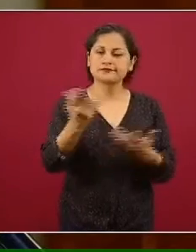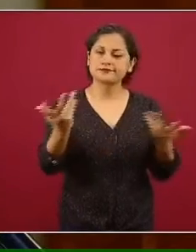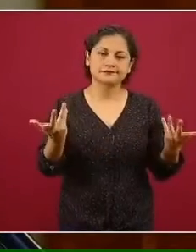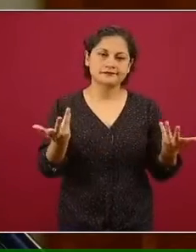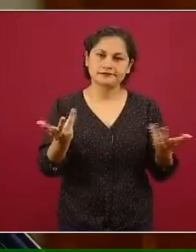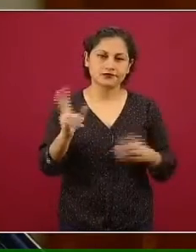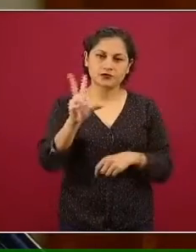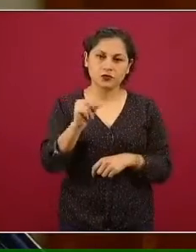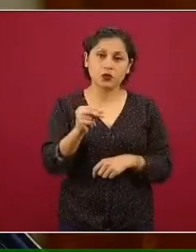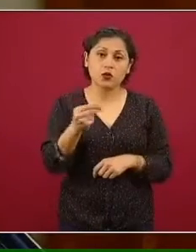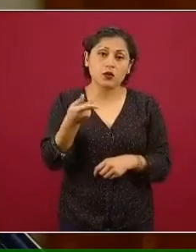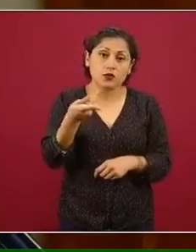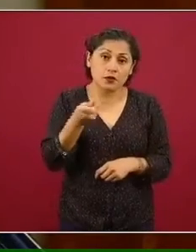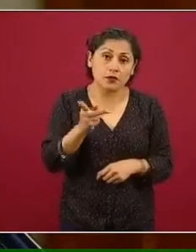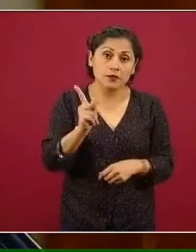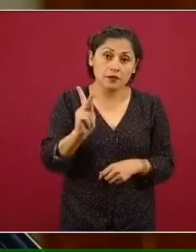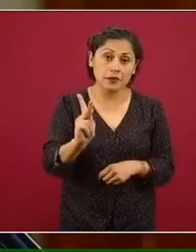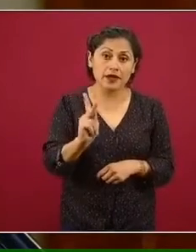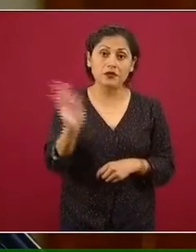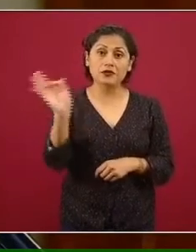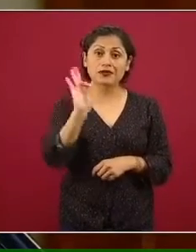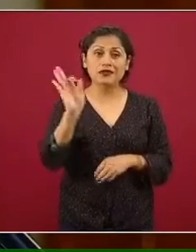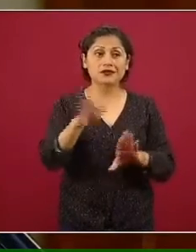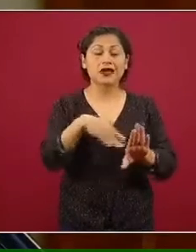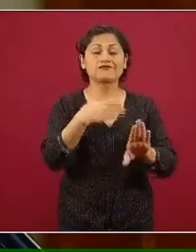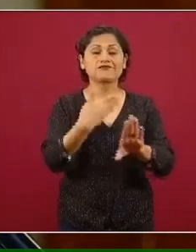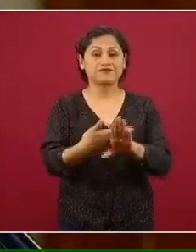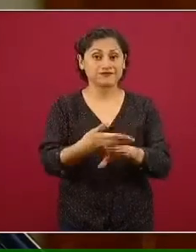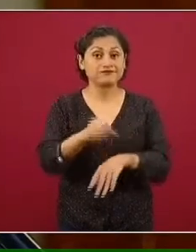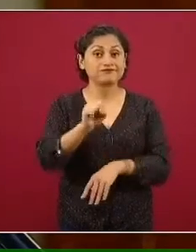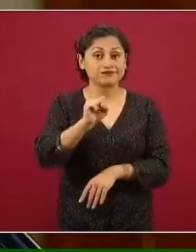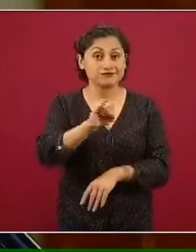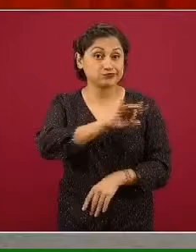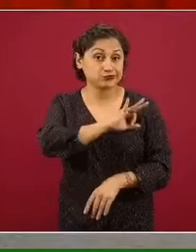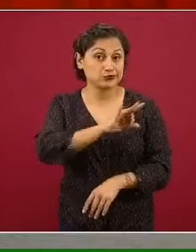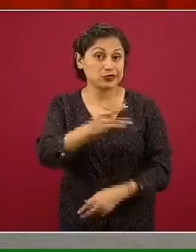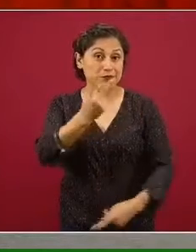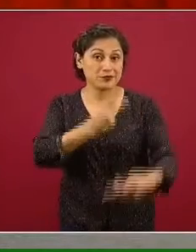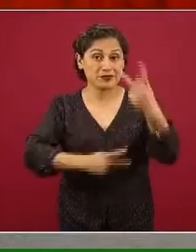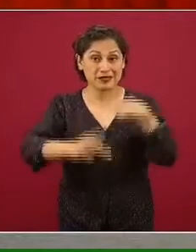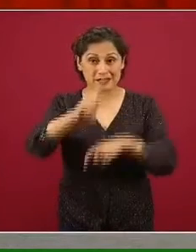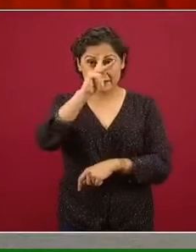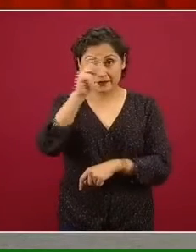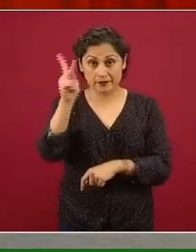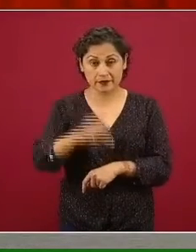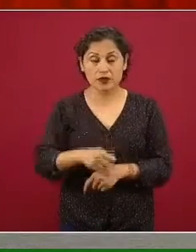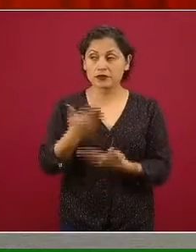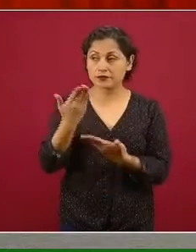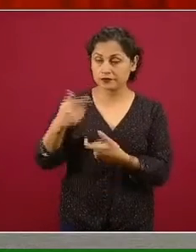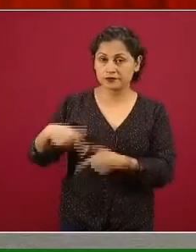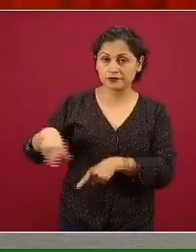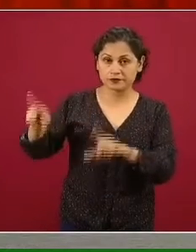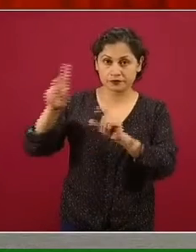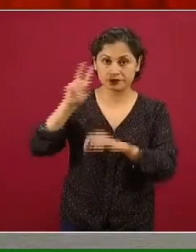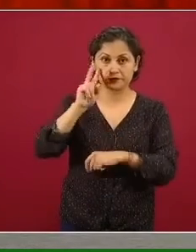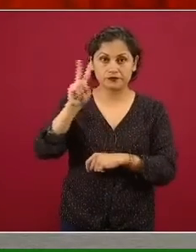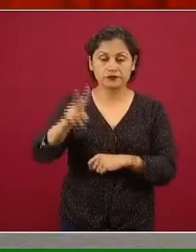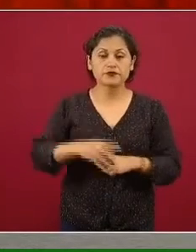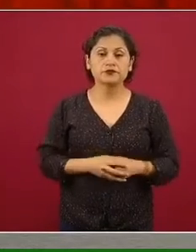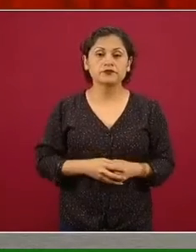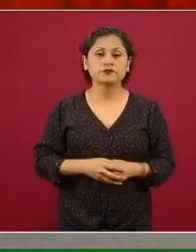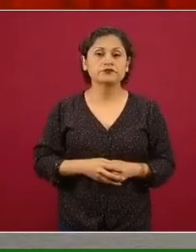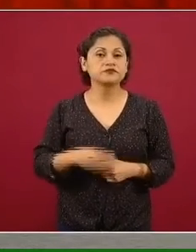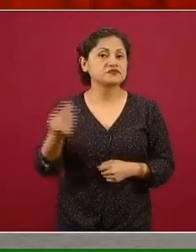causar daño. En este sentido, y si me pasa la siguiente por favor, existe un